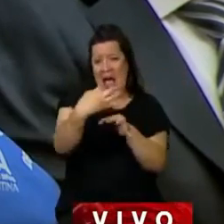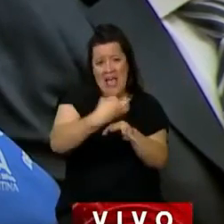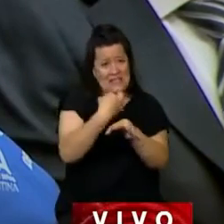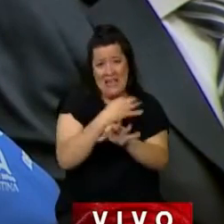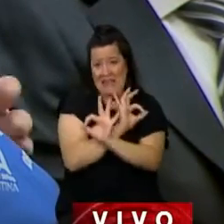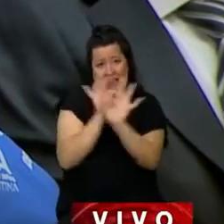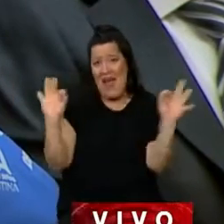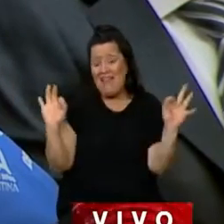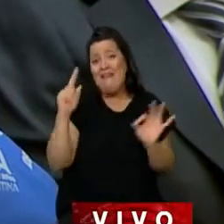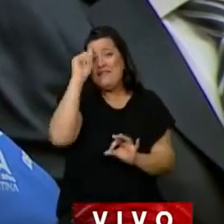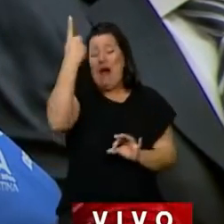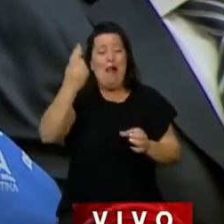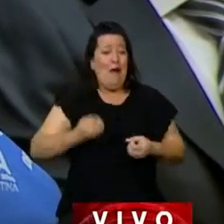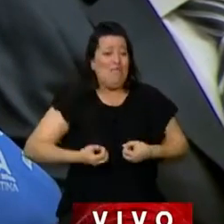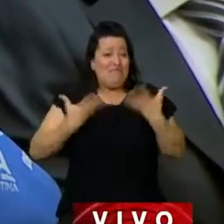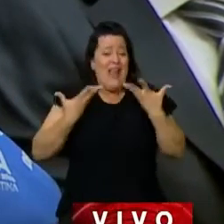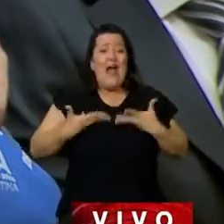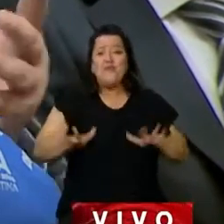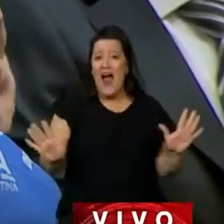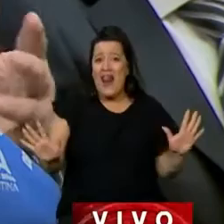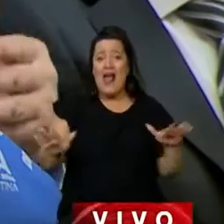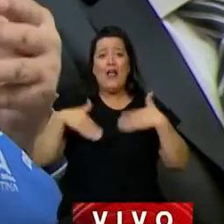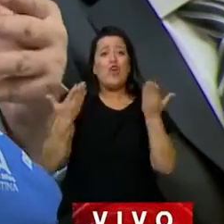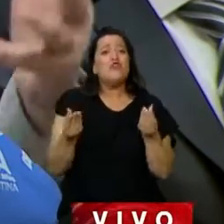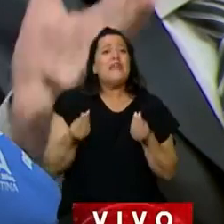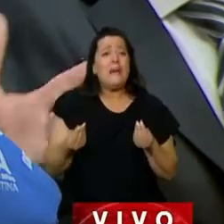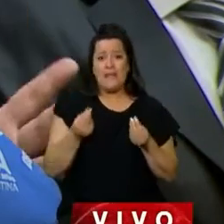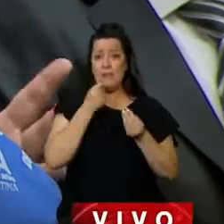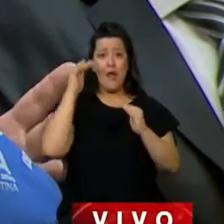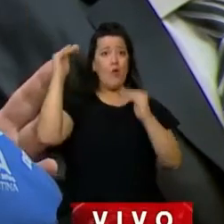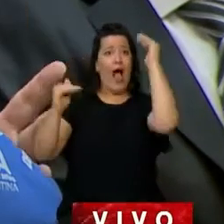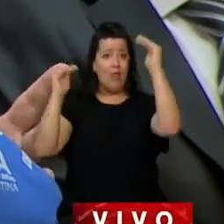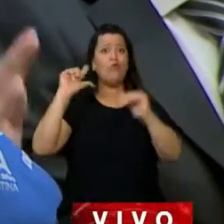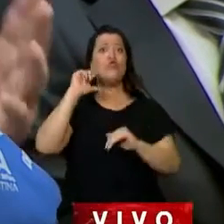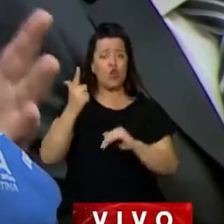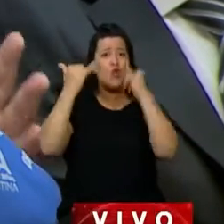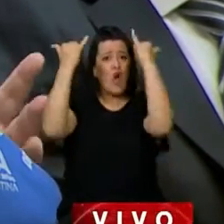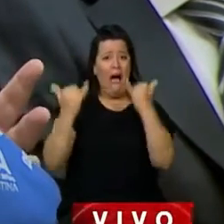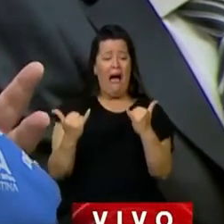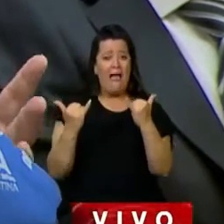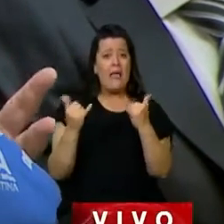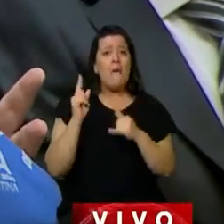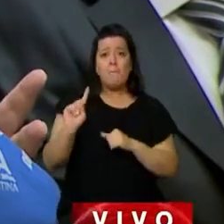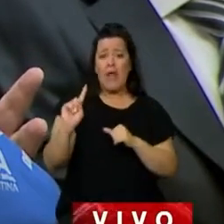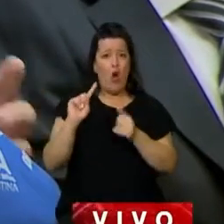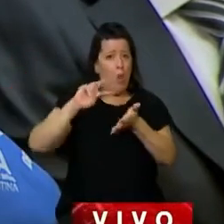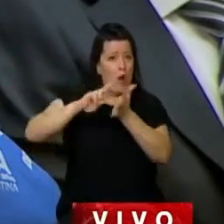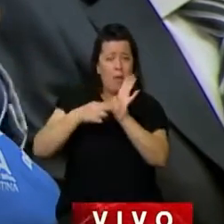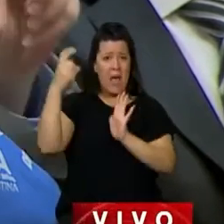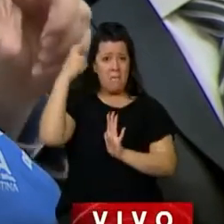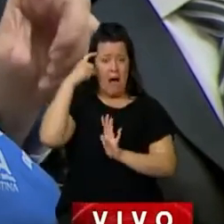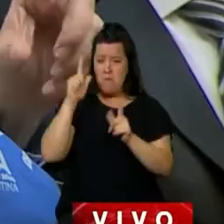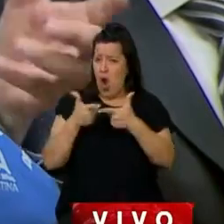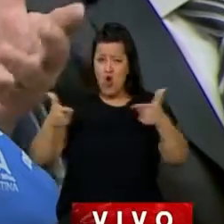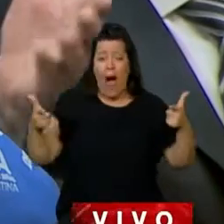cierto? Entonces, ¿qué pasa que hay adultos sordos que sin tener ningún problema cognitivo,